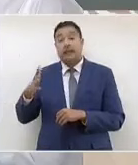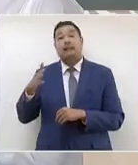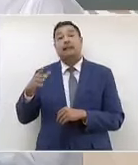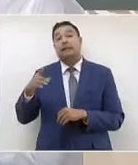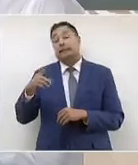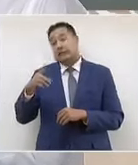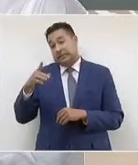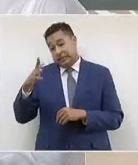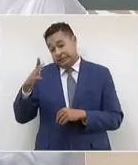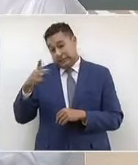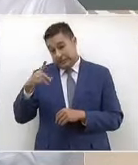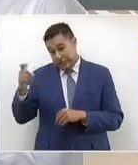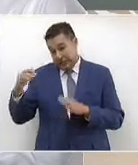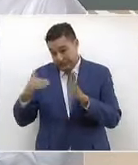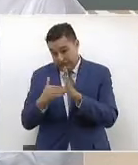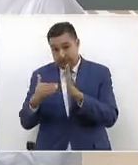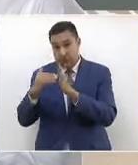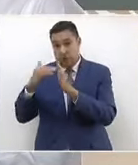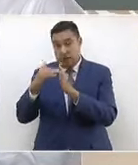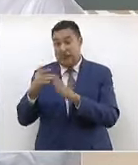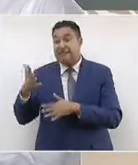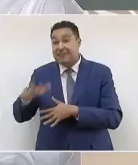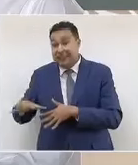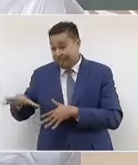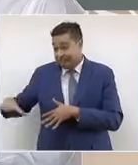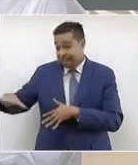año al sector salud. 10.